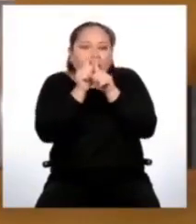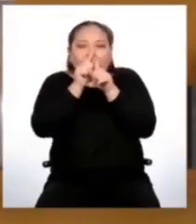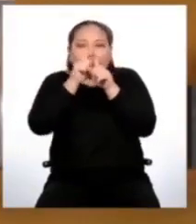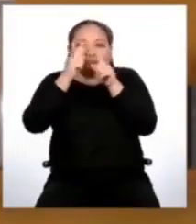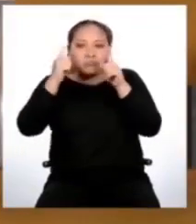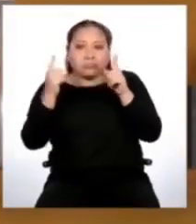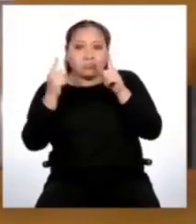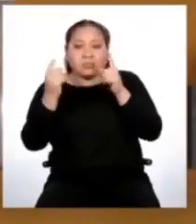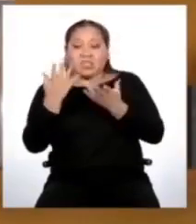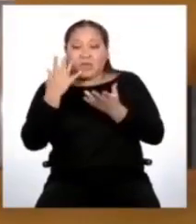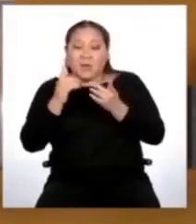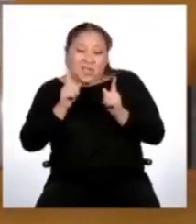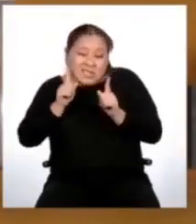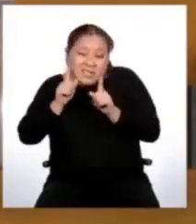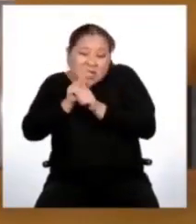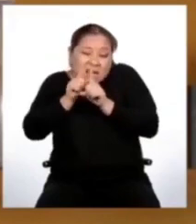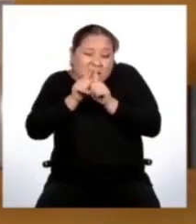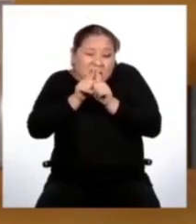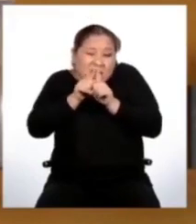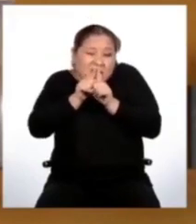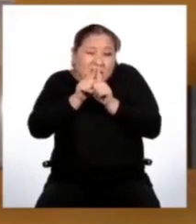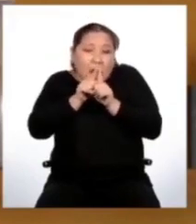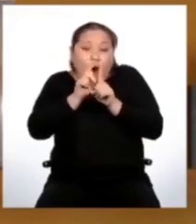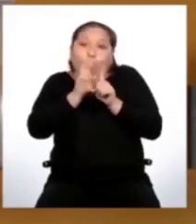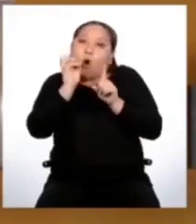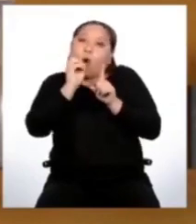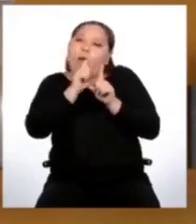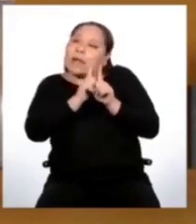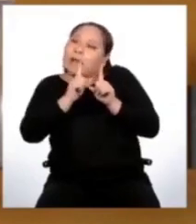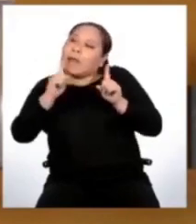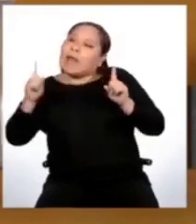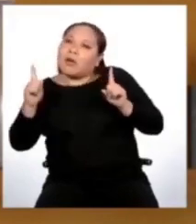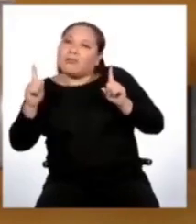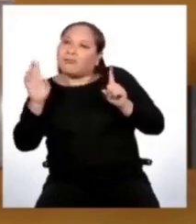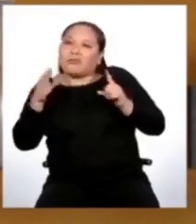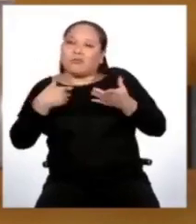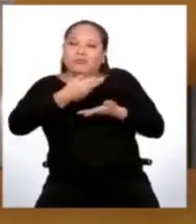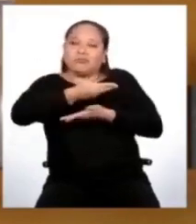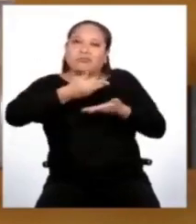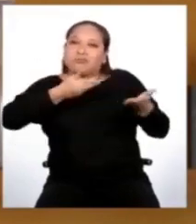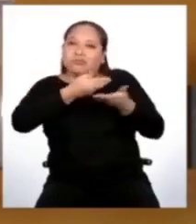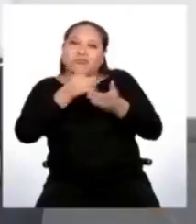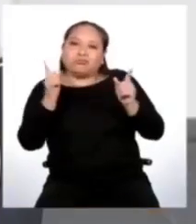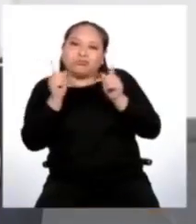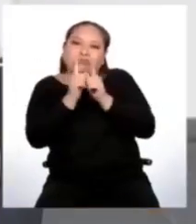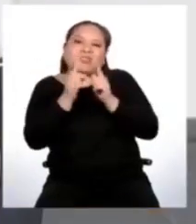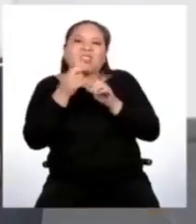Si uno hubiera estado más cerca del otro, o tal vez muy lejos, la interacción no hubiera sido la misma.